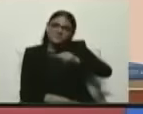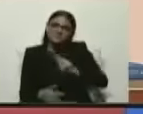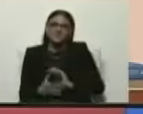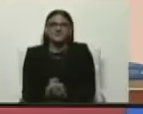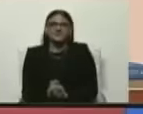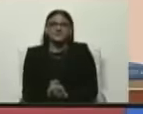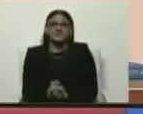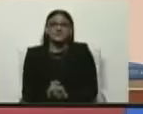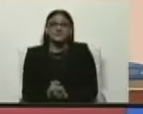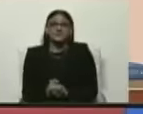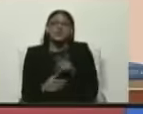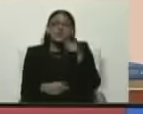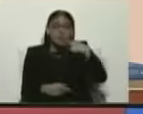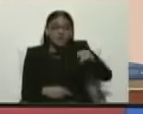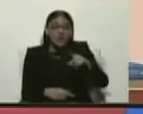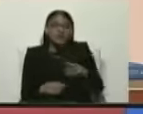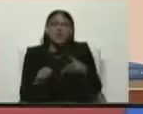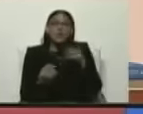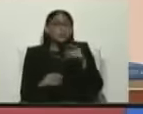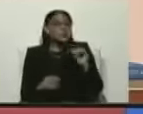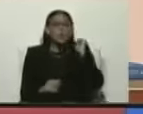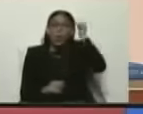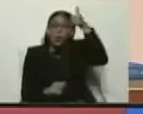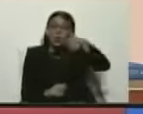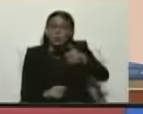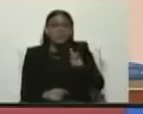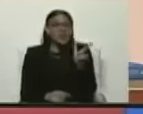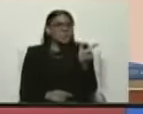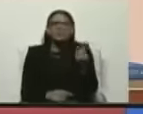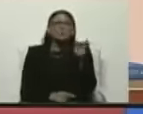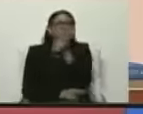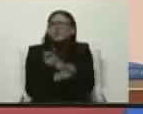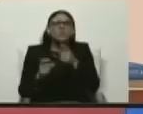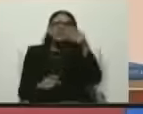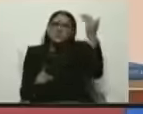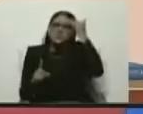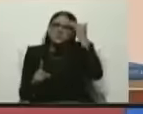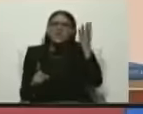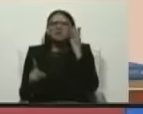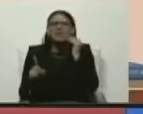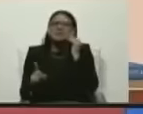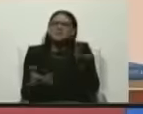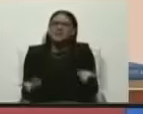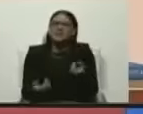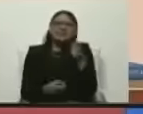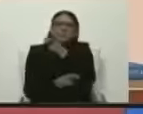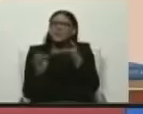Si usted es del PSUV, toda su vida ha sido del PSUV, usted no busque más. ¿Para dónde va a buscar?